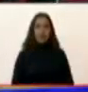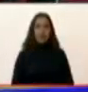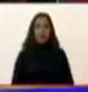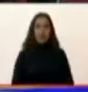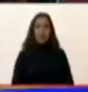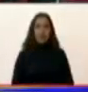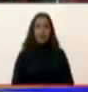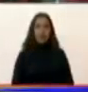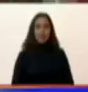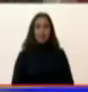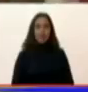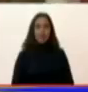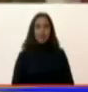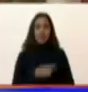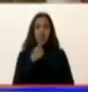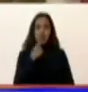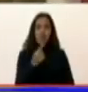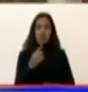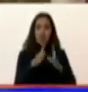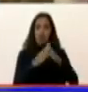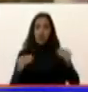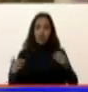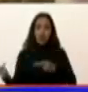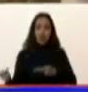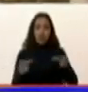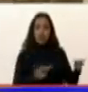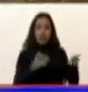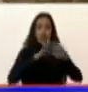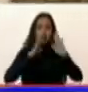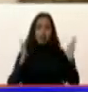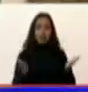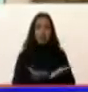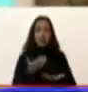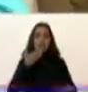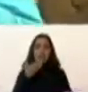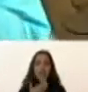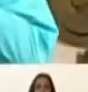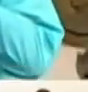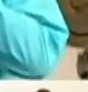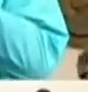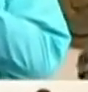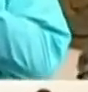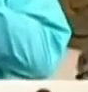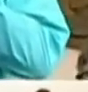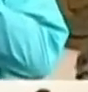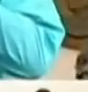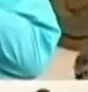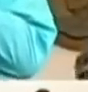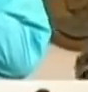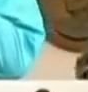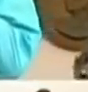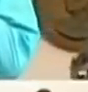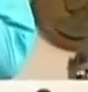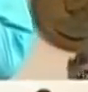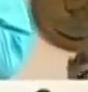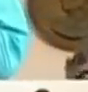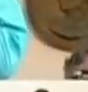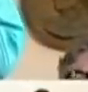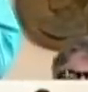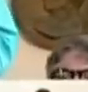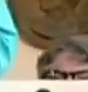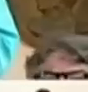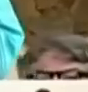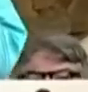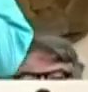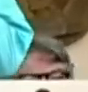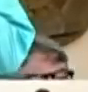Y yo digo a todos ustedes, invitados del mundo, gracias por su amor, gracias por su solidaridad. ¡Que